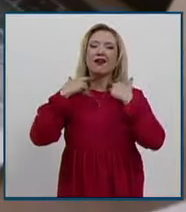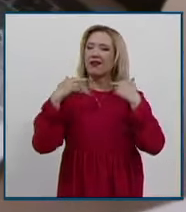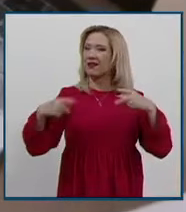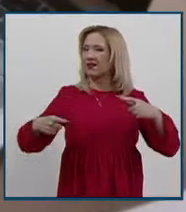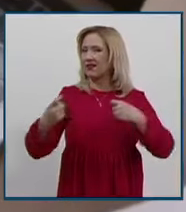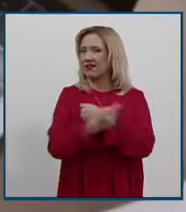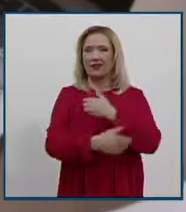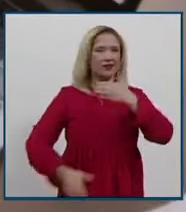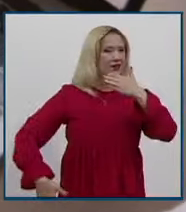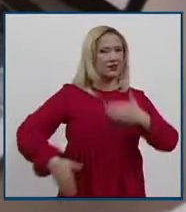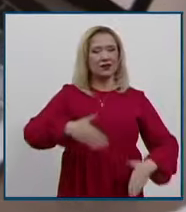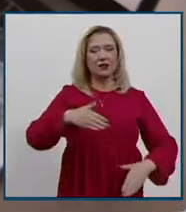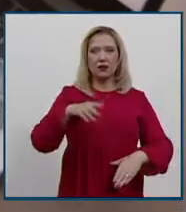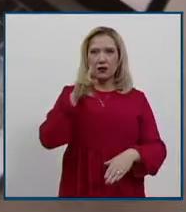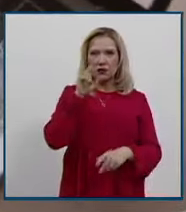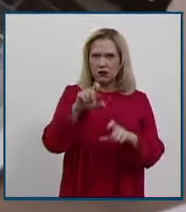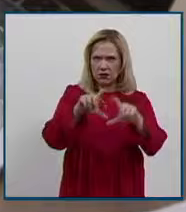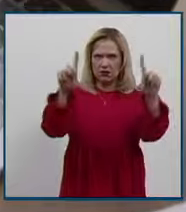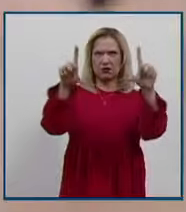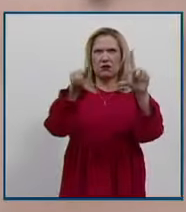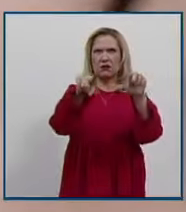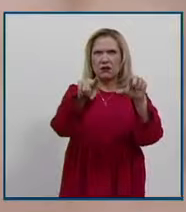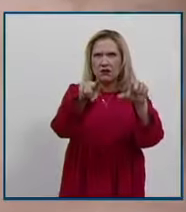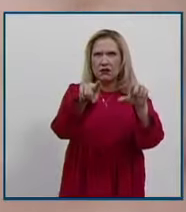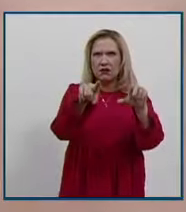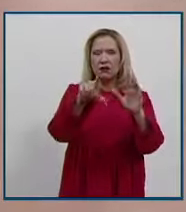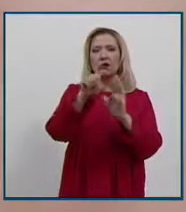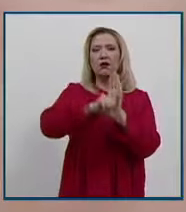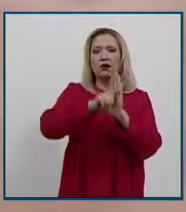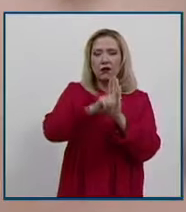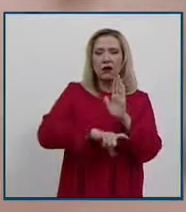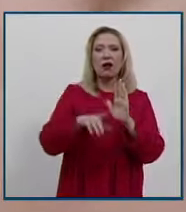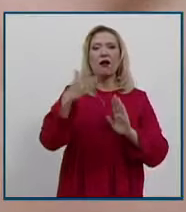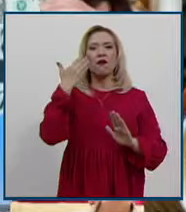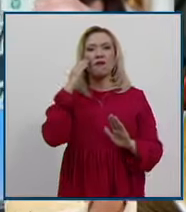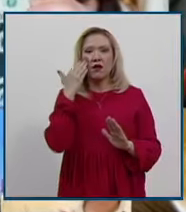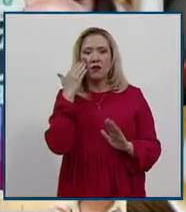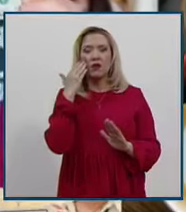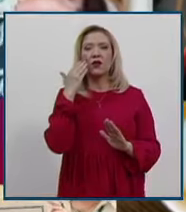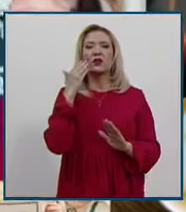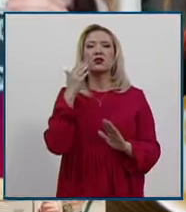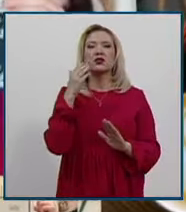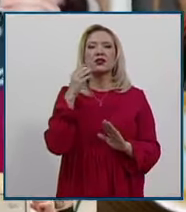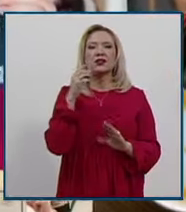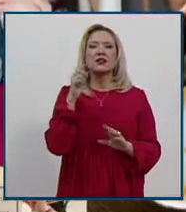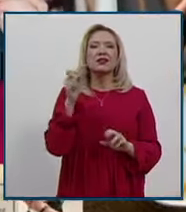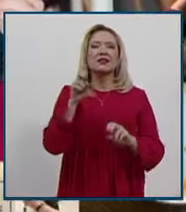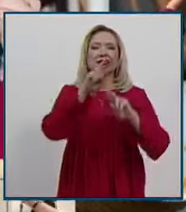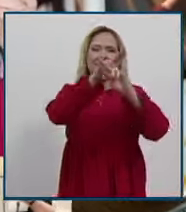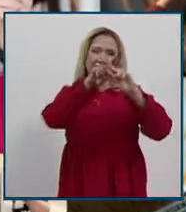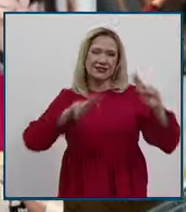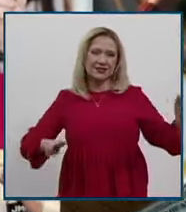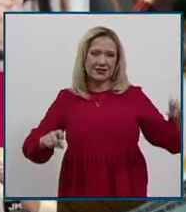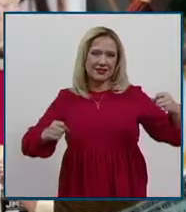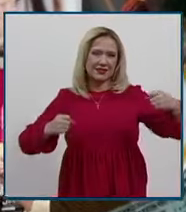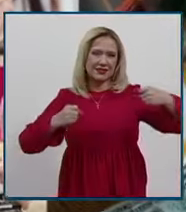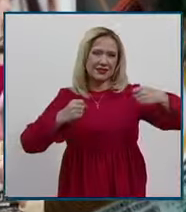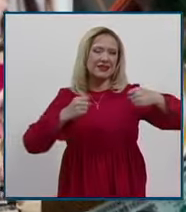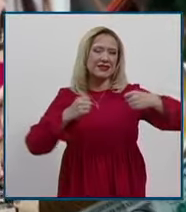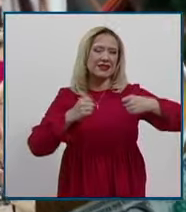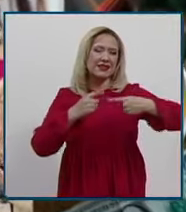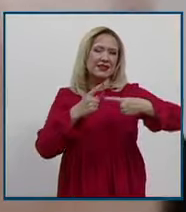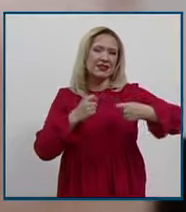aparezcan en sus redes sociales como Facebook Instagram y threats esto con el objetivo de evitar la información falsa y